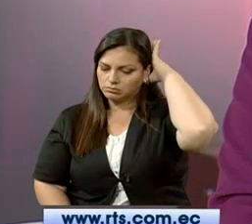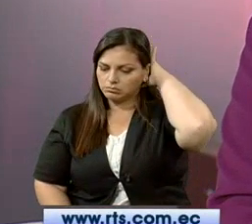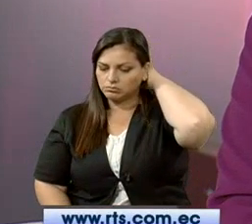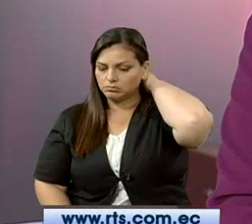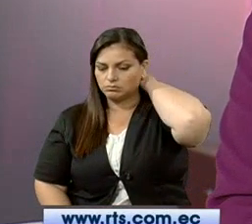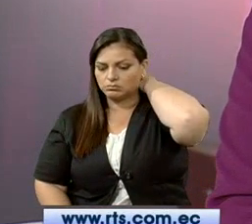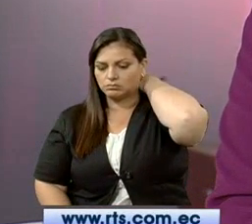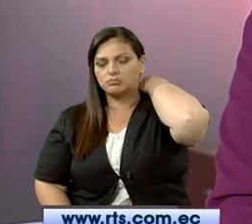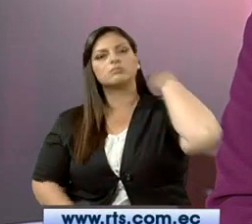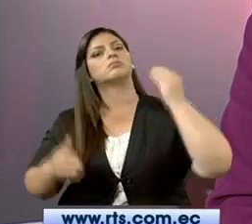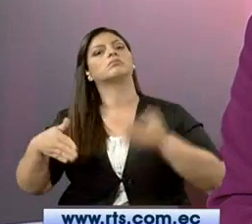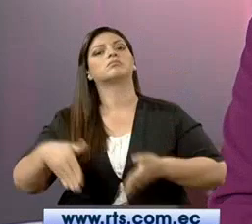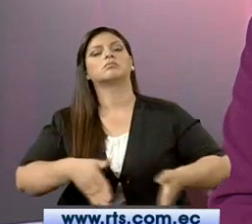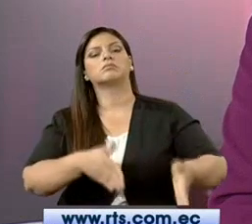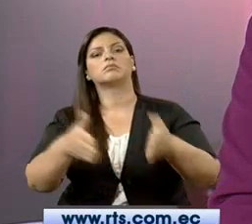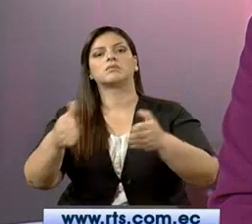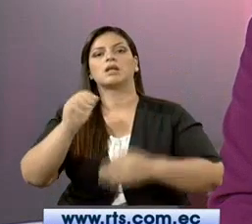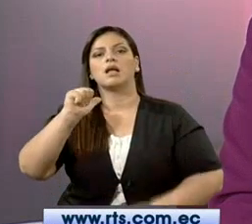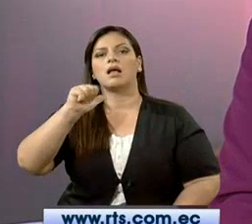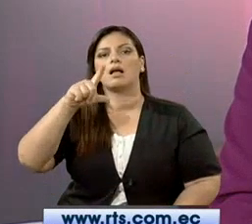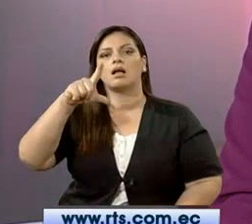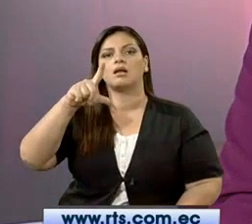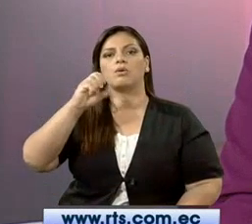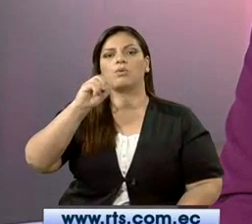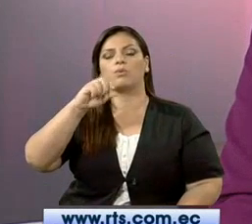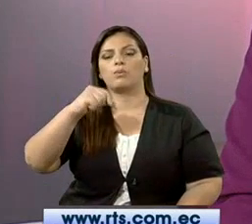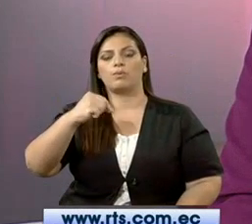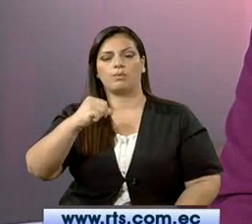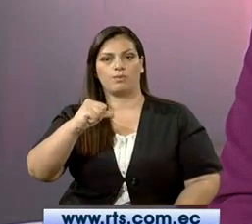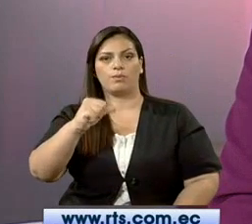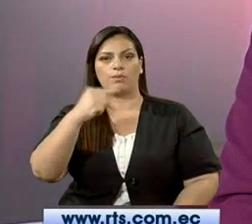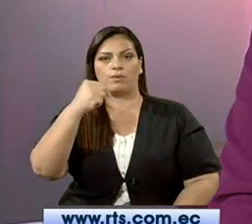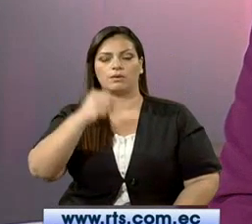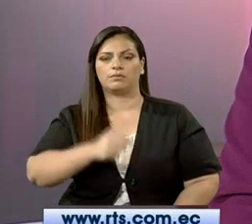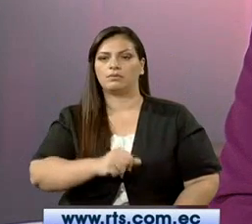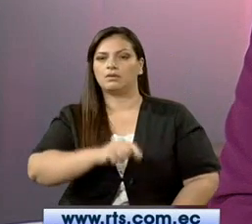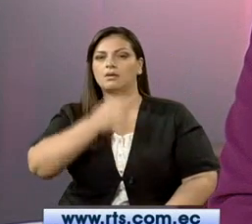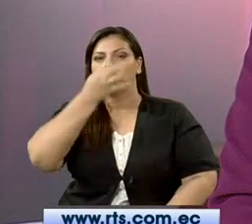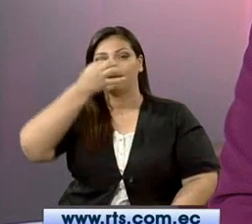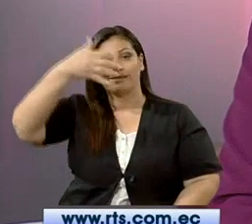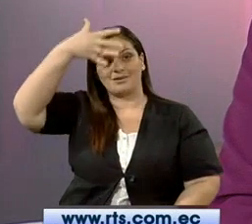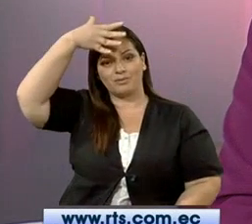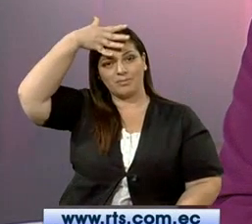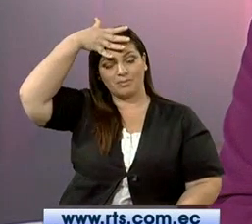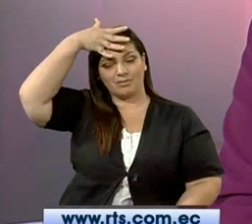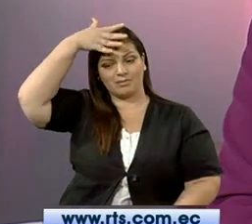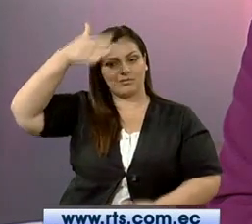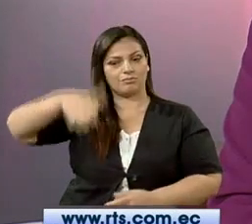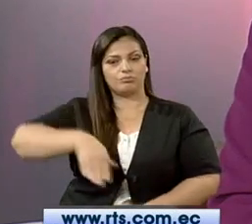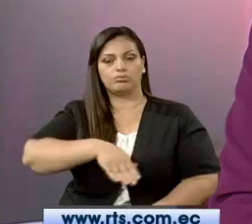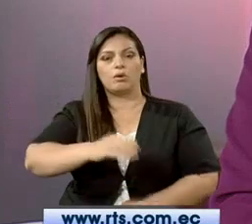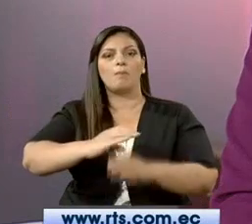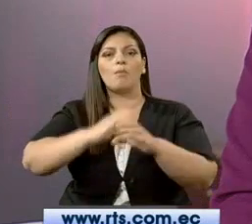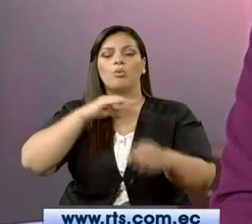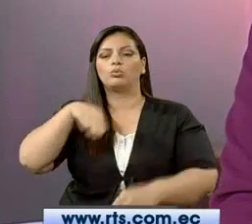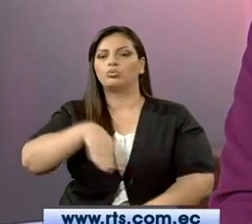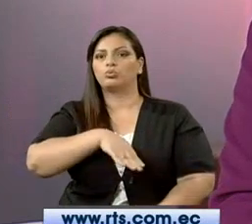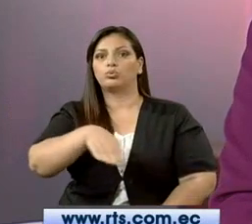Domingo. Afortunadamente, todos los pasajeros lograron salir del vehículo y no se reportaron heridos.